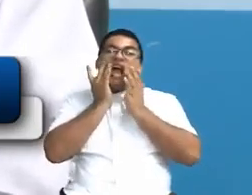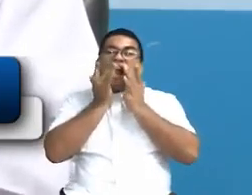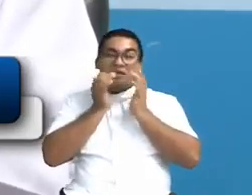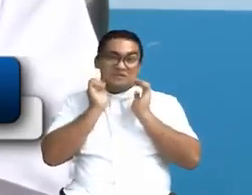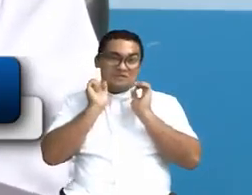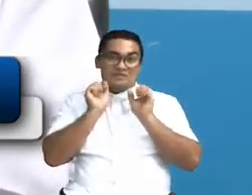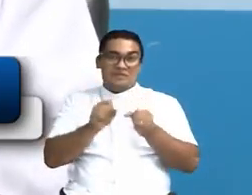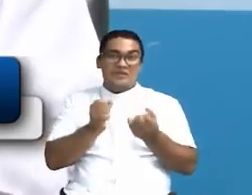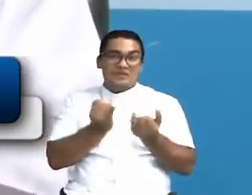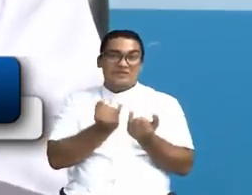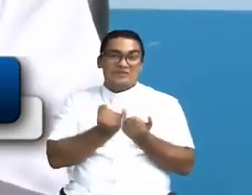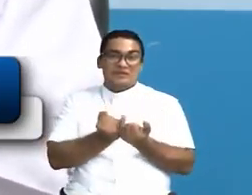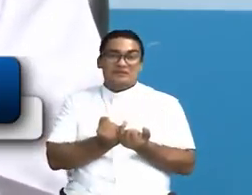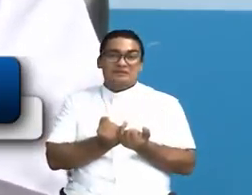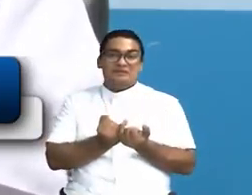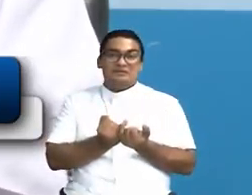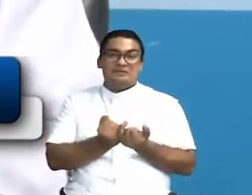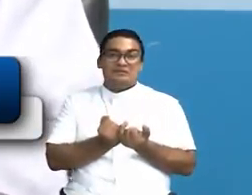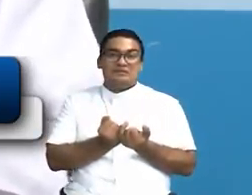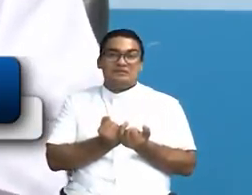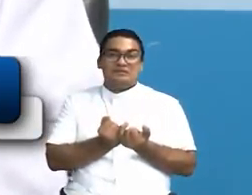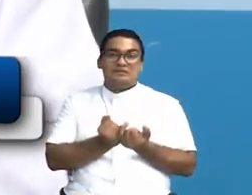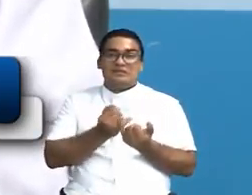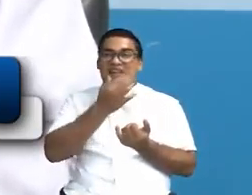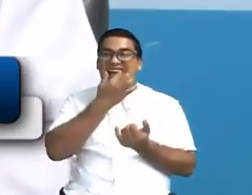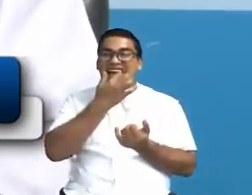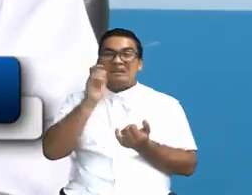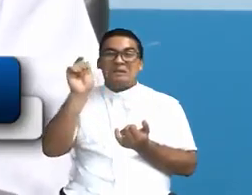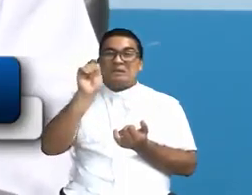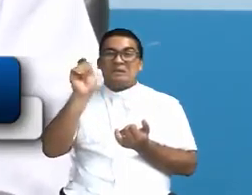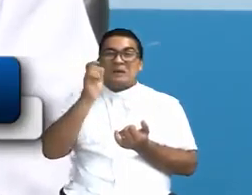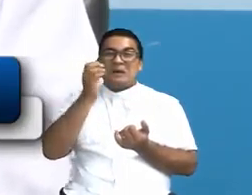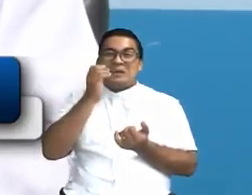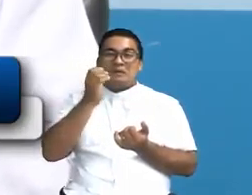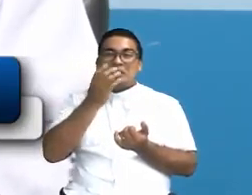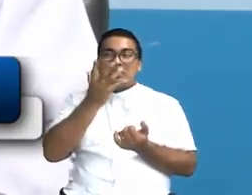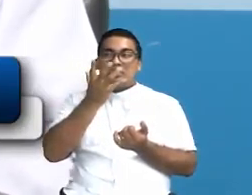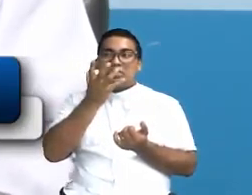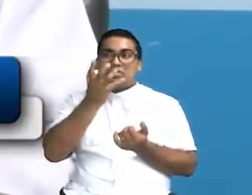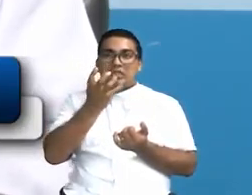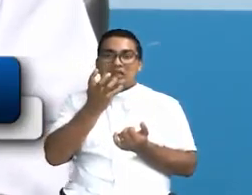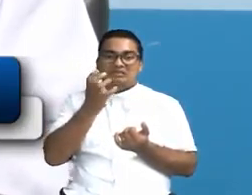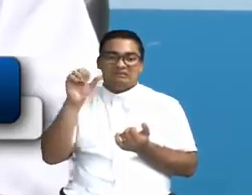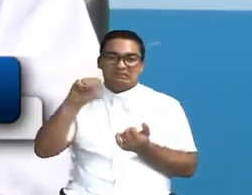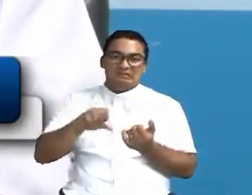esto posteriormente esto se pudre, ¿ya? Esto tiene mayor